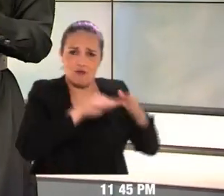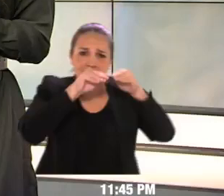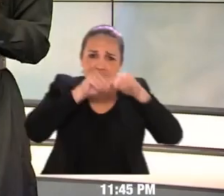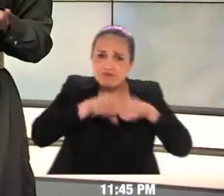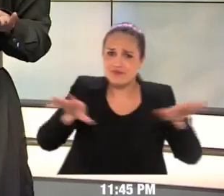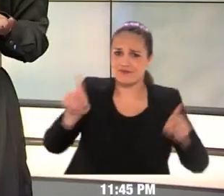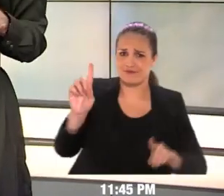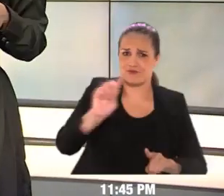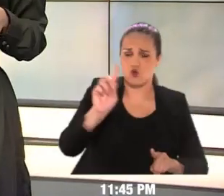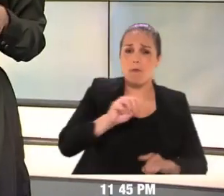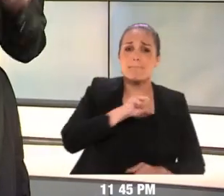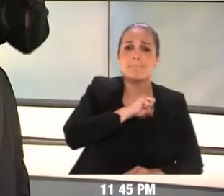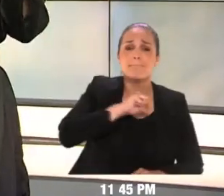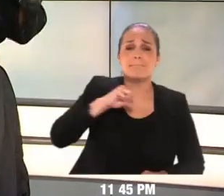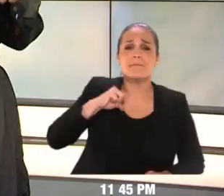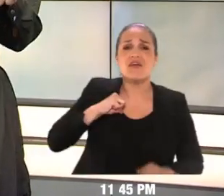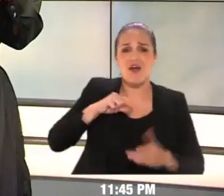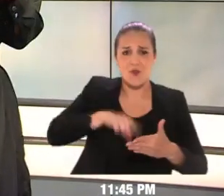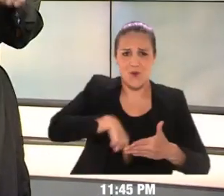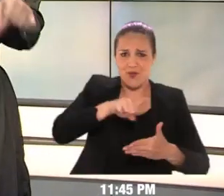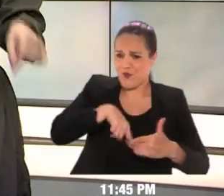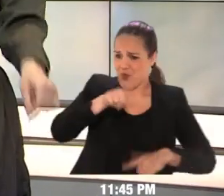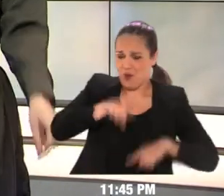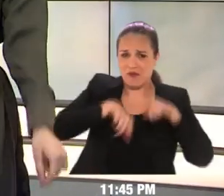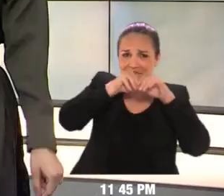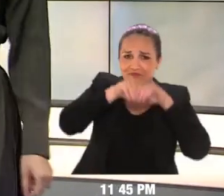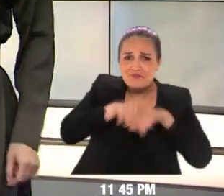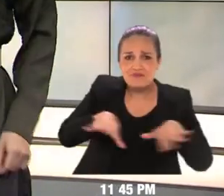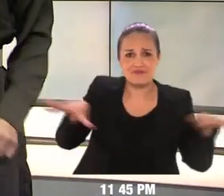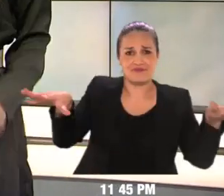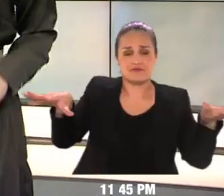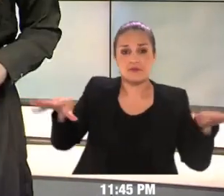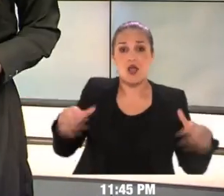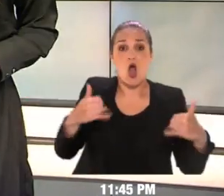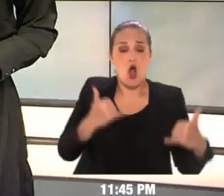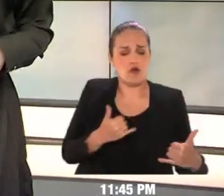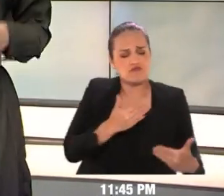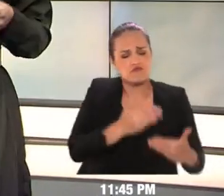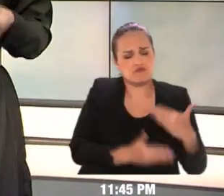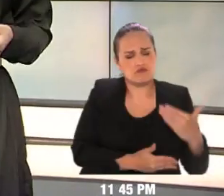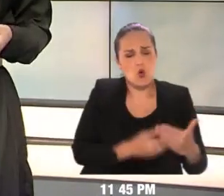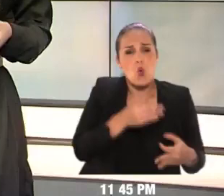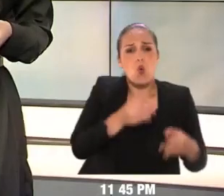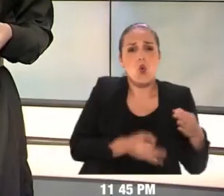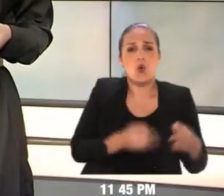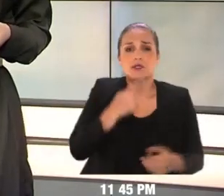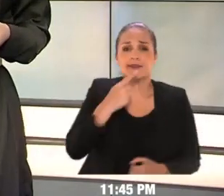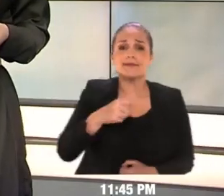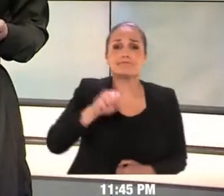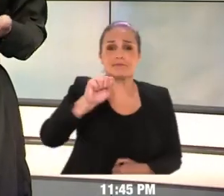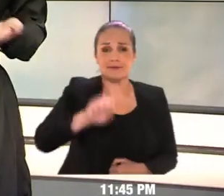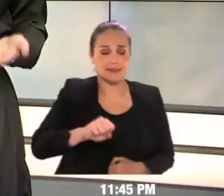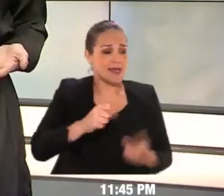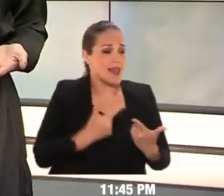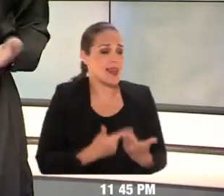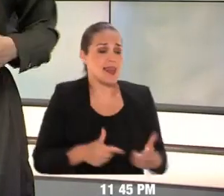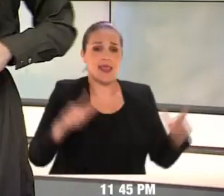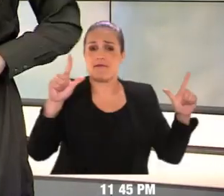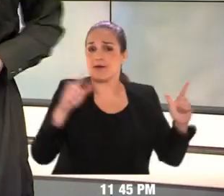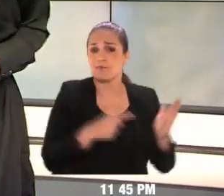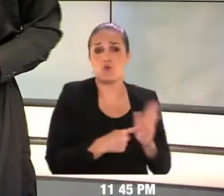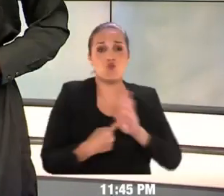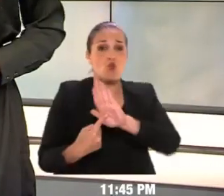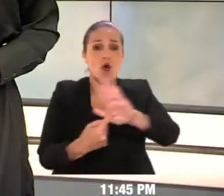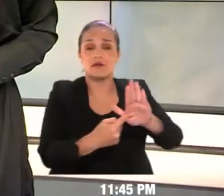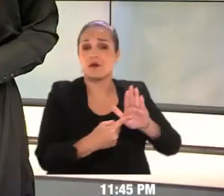halló improcedente la tutela y hoy el Instituto Internacional Anticorrupción publicó en su página virtual los costos de algunas vacunas.